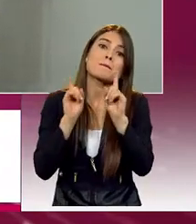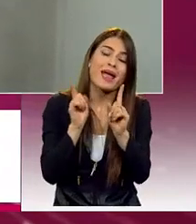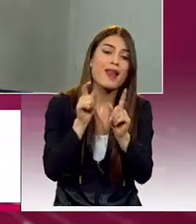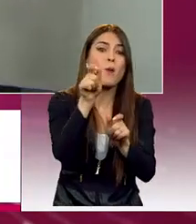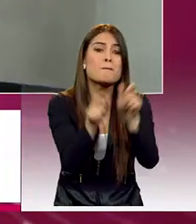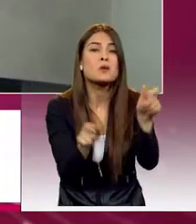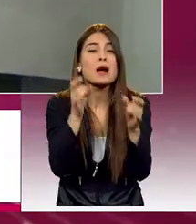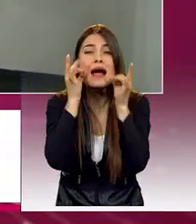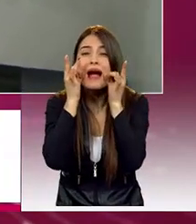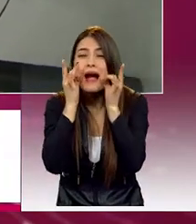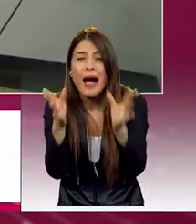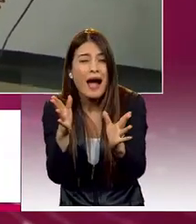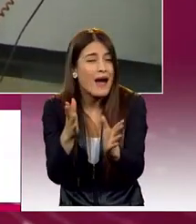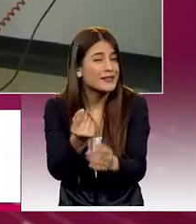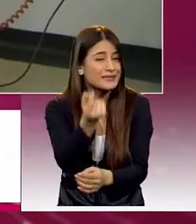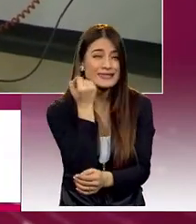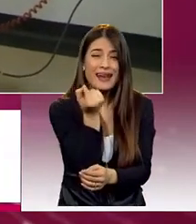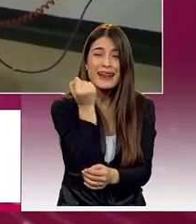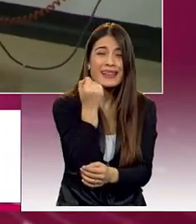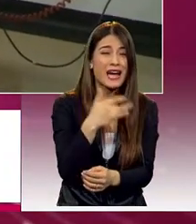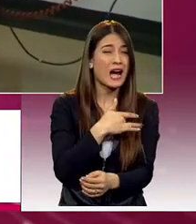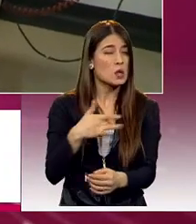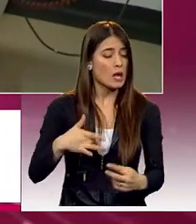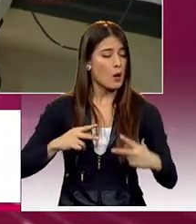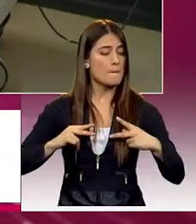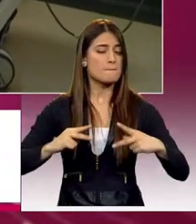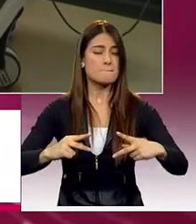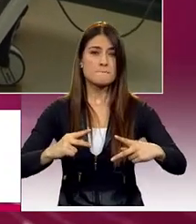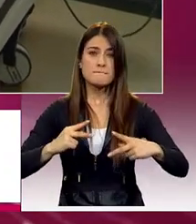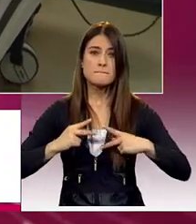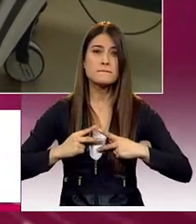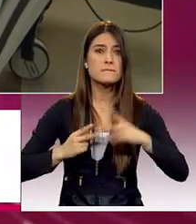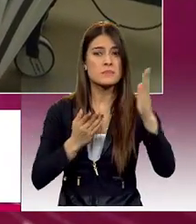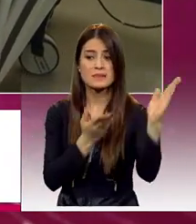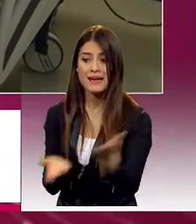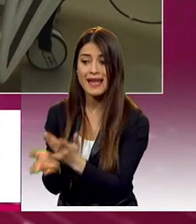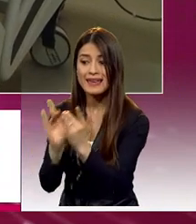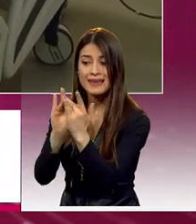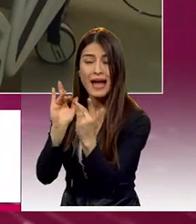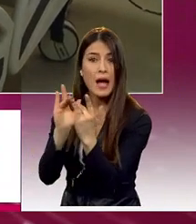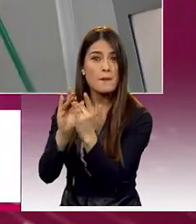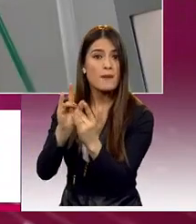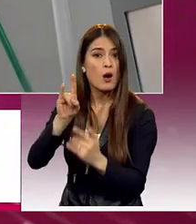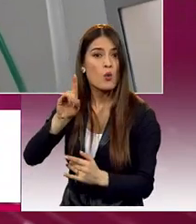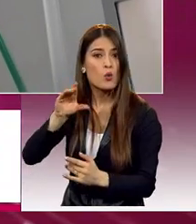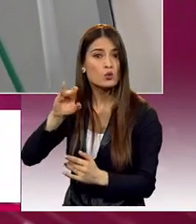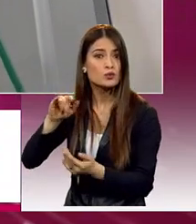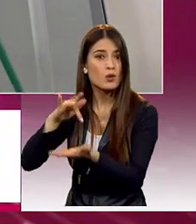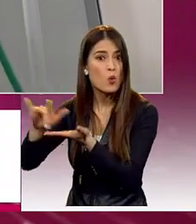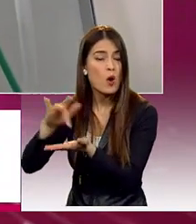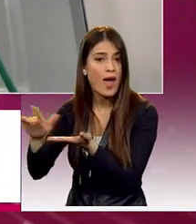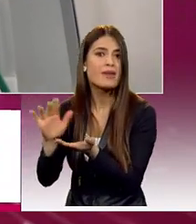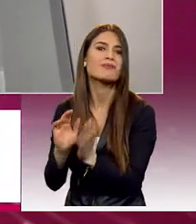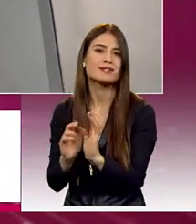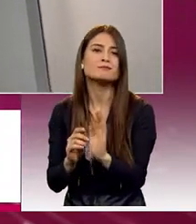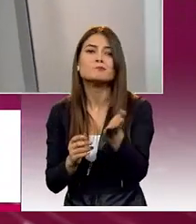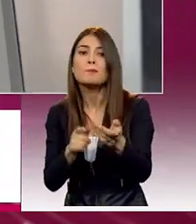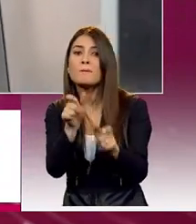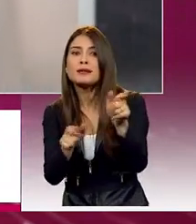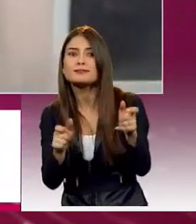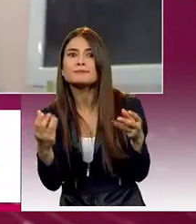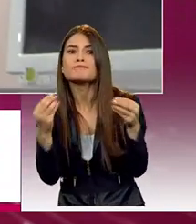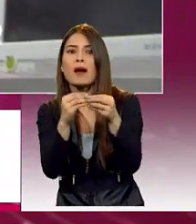con necesidad de cuidados intensivos sigue subiendo. Por ende, todavía no hemos llegado al pico. Lo dicen todos los modelos